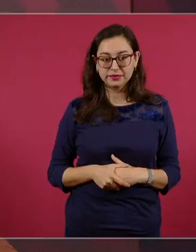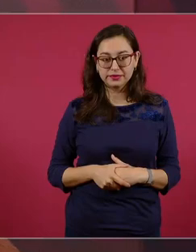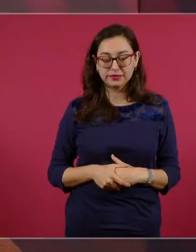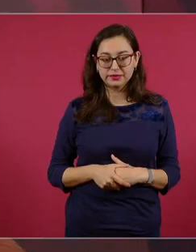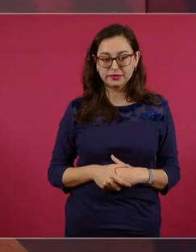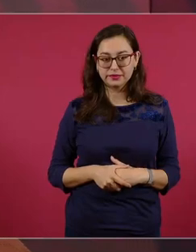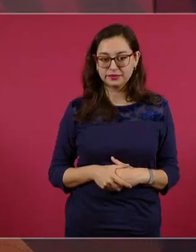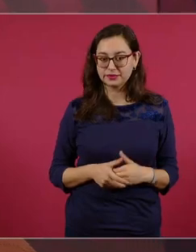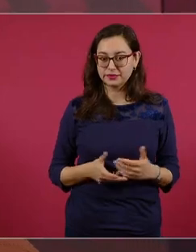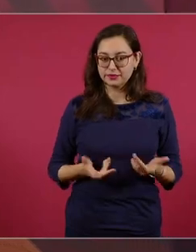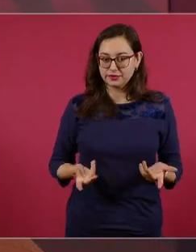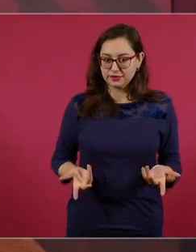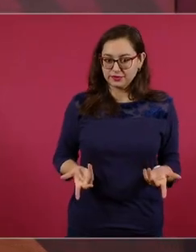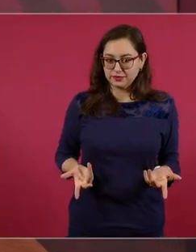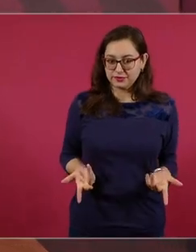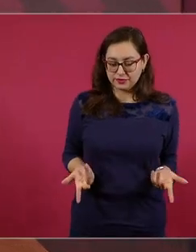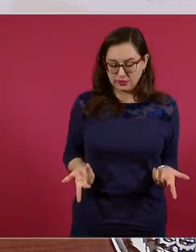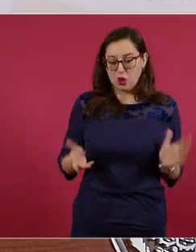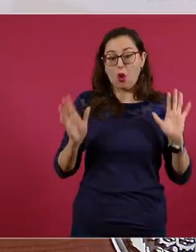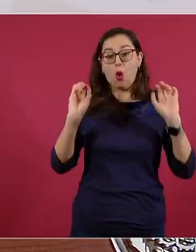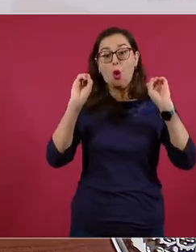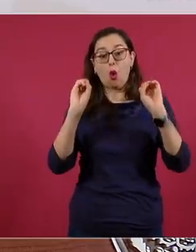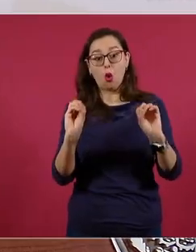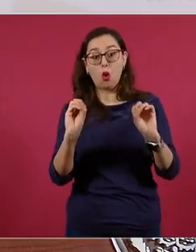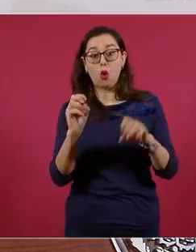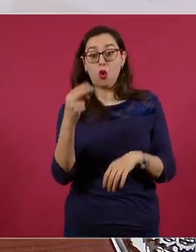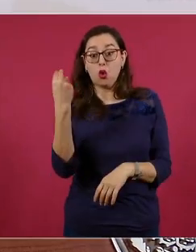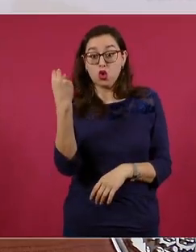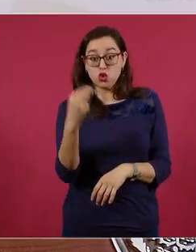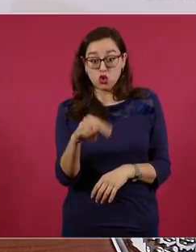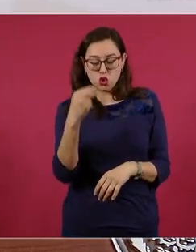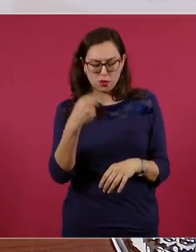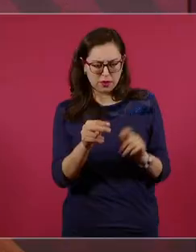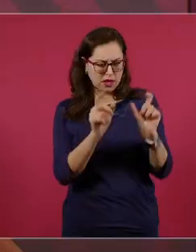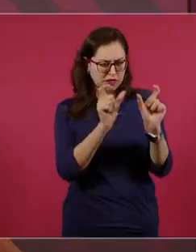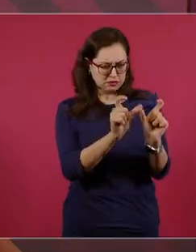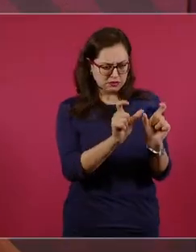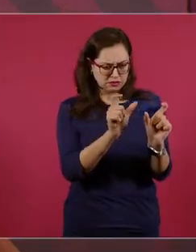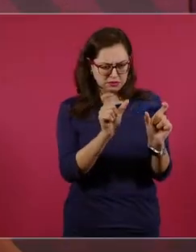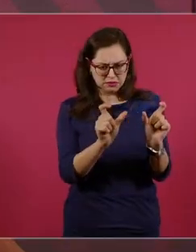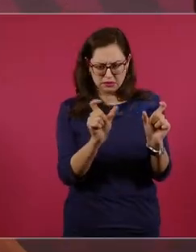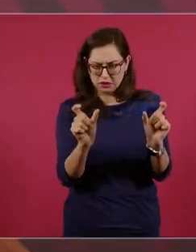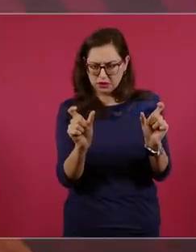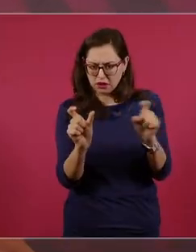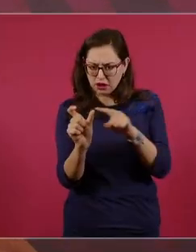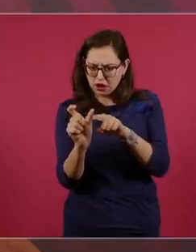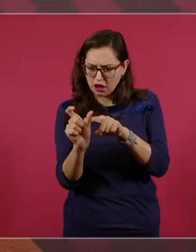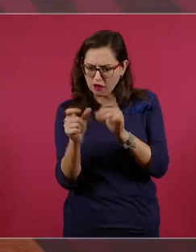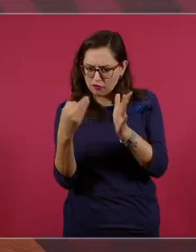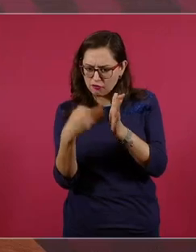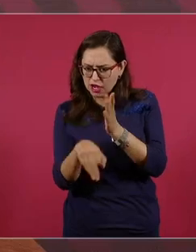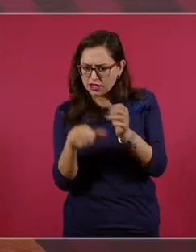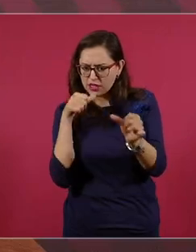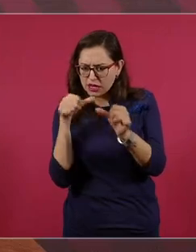¿O no está bien su segundo apellido? ¡Oh! Otros asuntos.